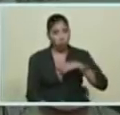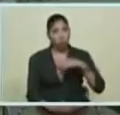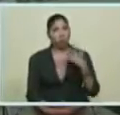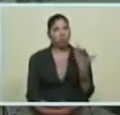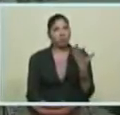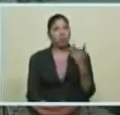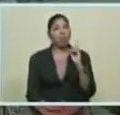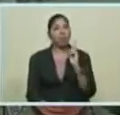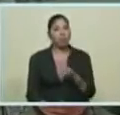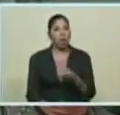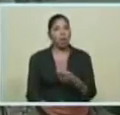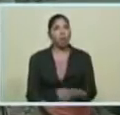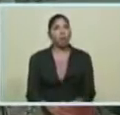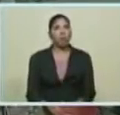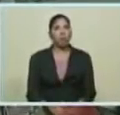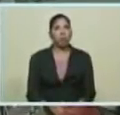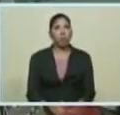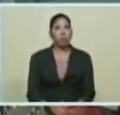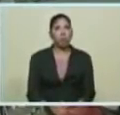implementar